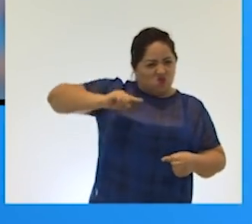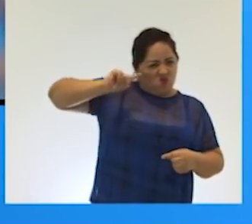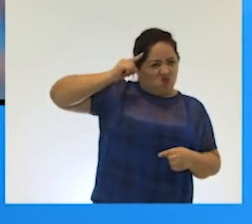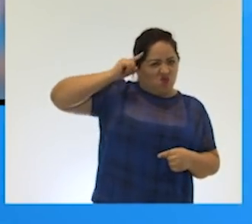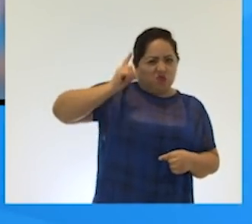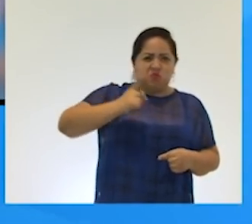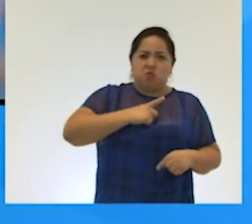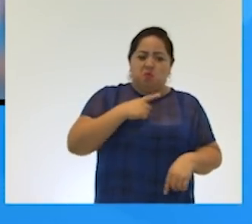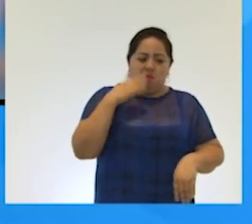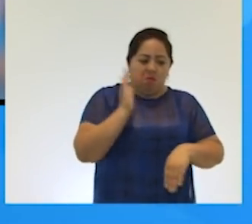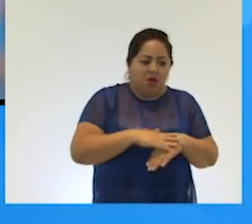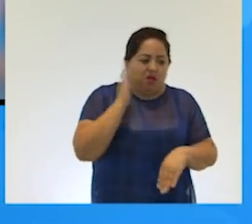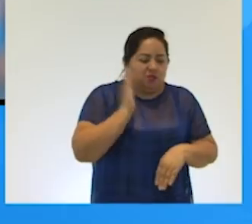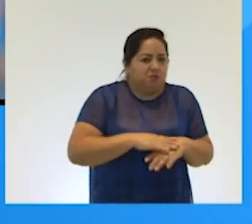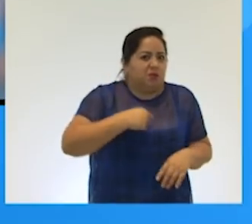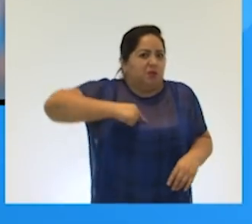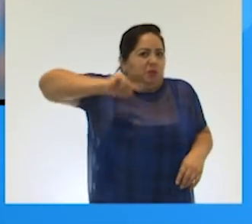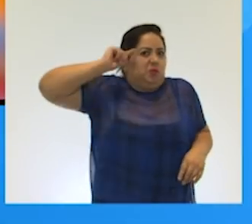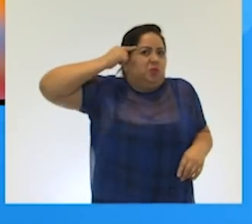solo me enoja más.